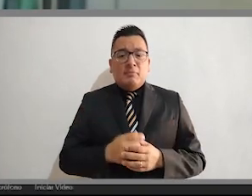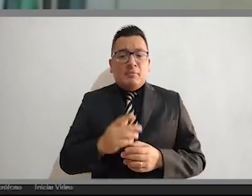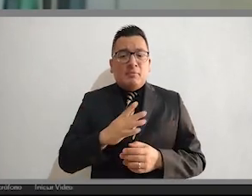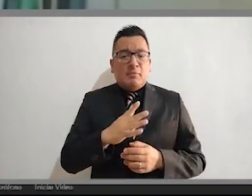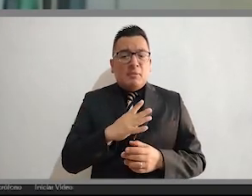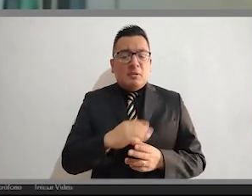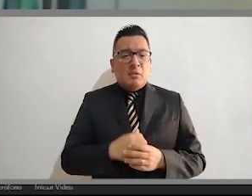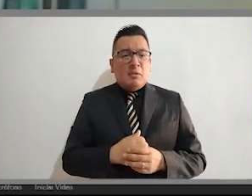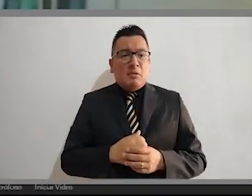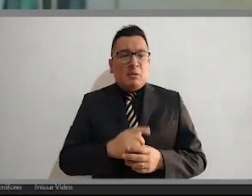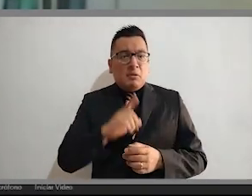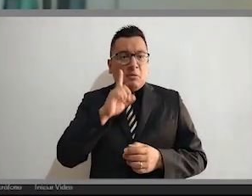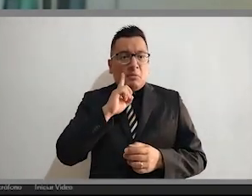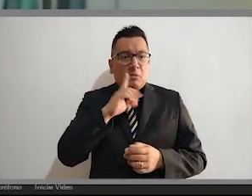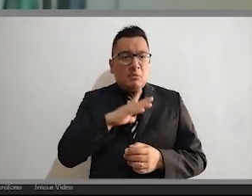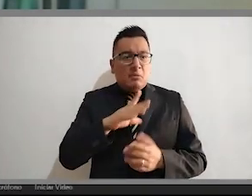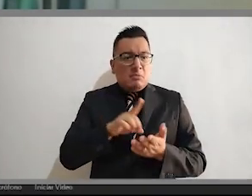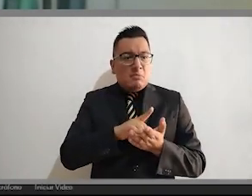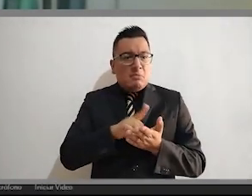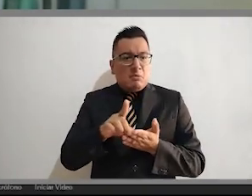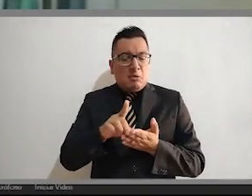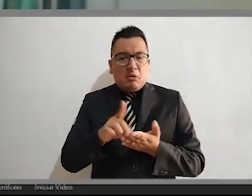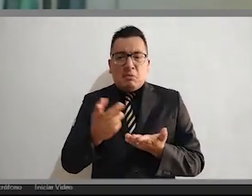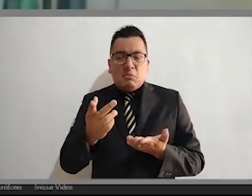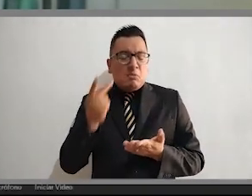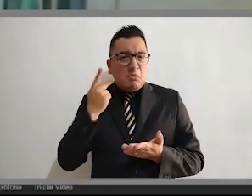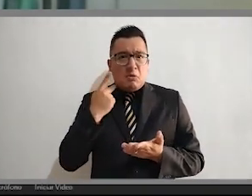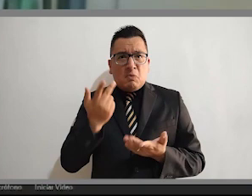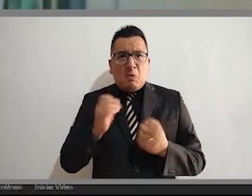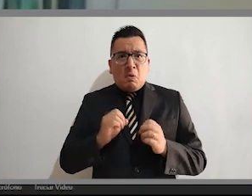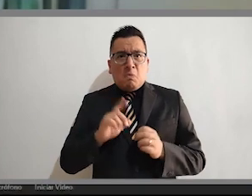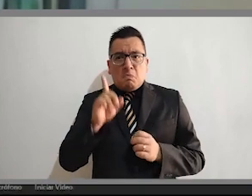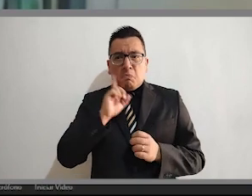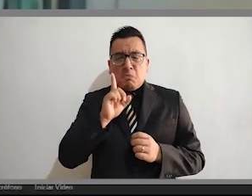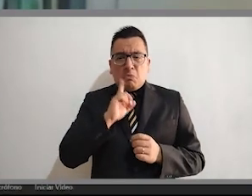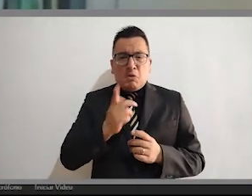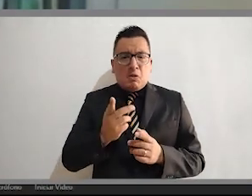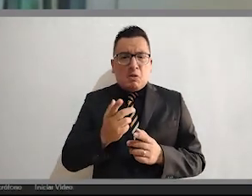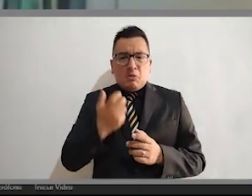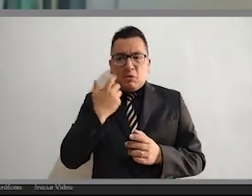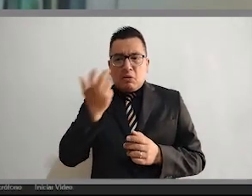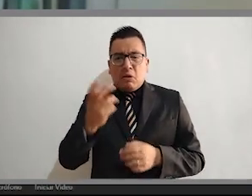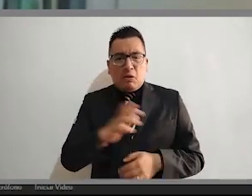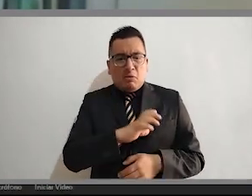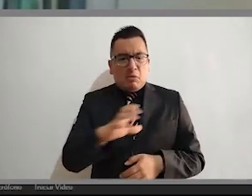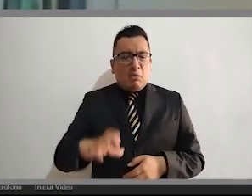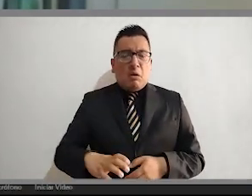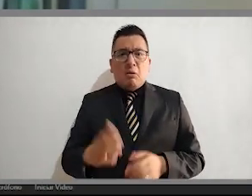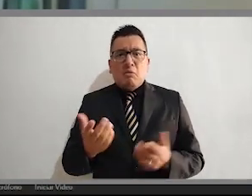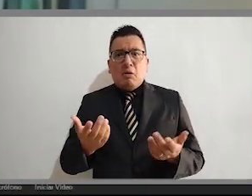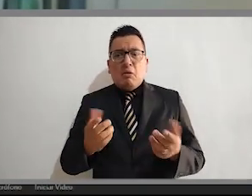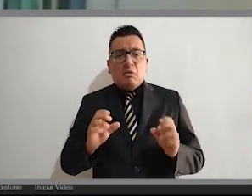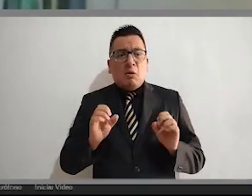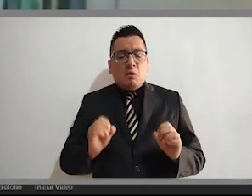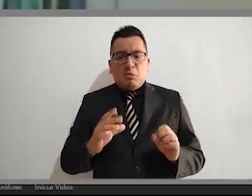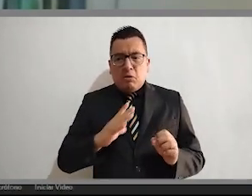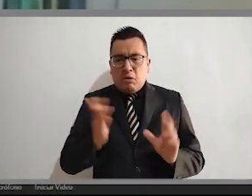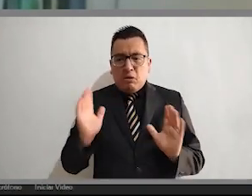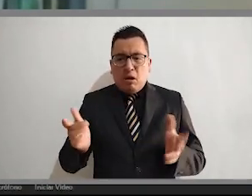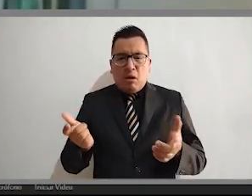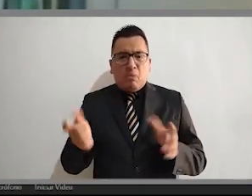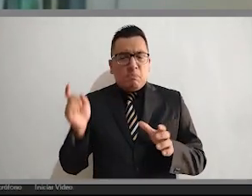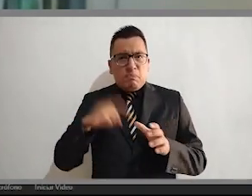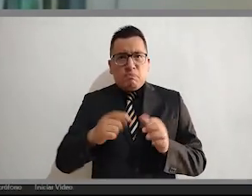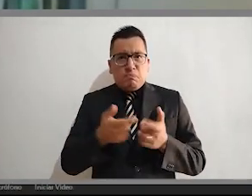los derechos políticos, las que quieren y tienen aspiraciones para ser candidatas o que son militantes de